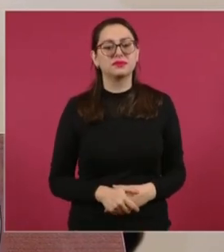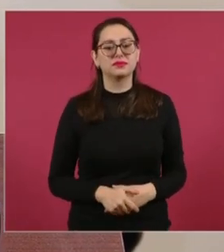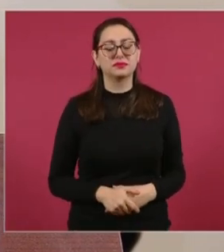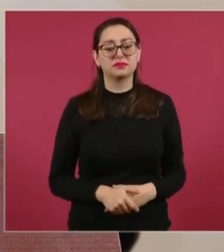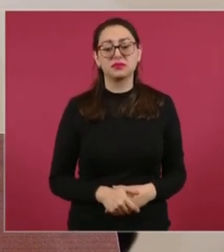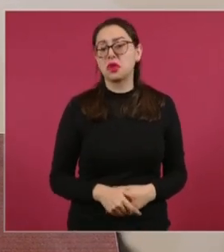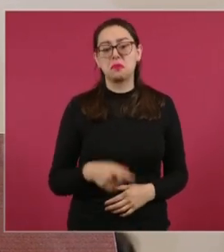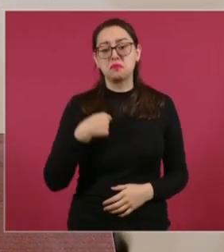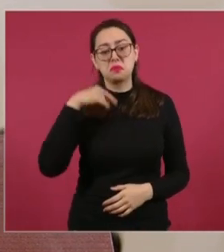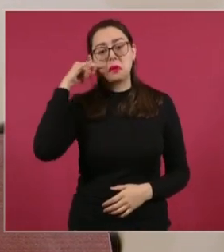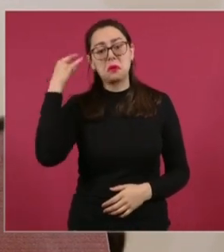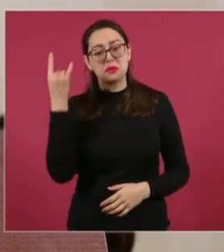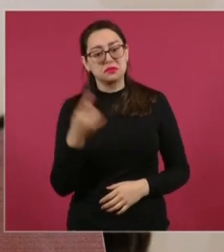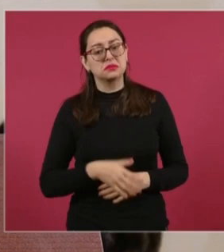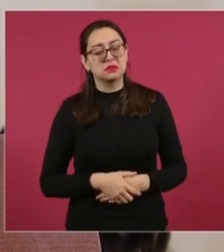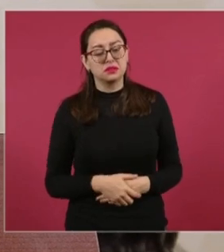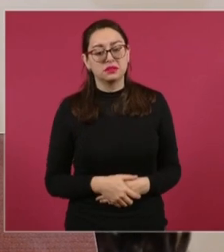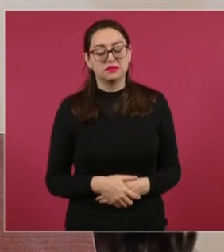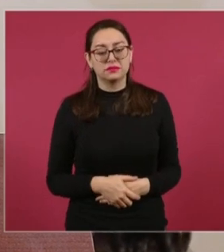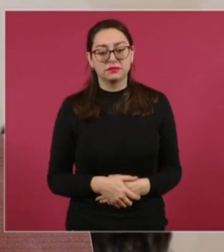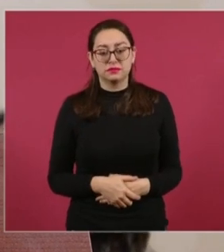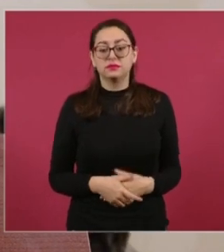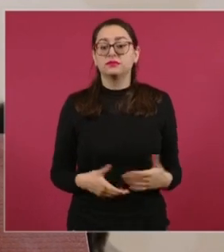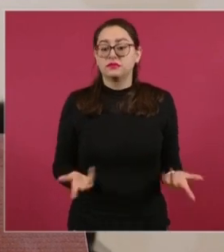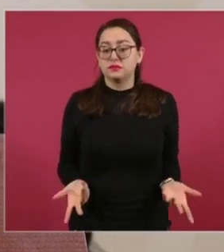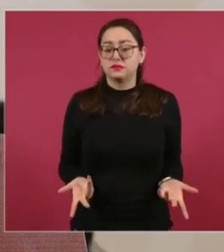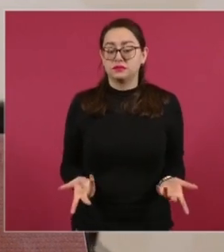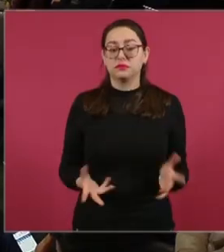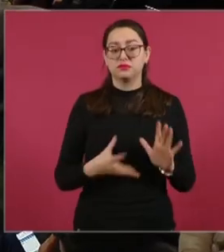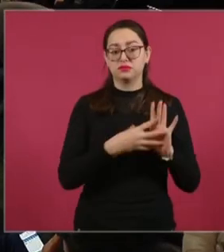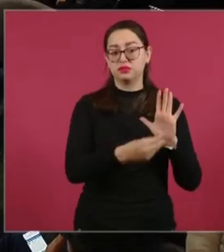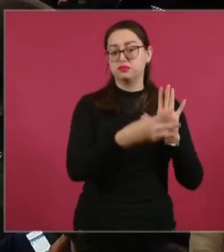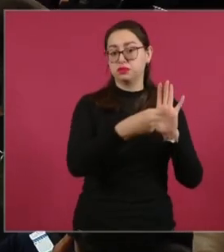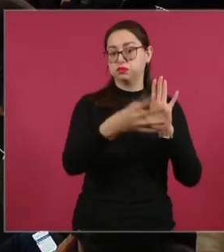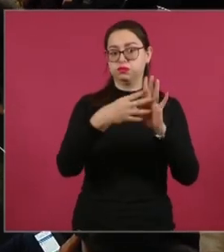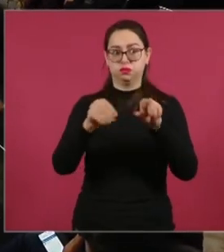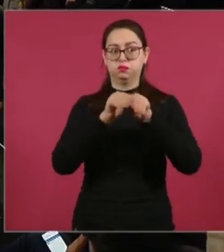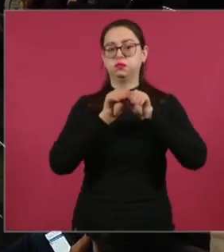No había yo visto eso. Y fue replicado por muchos otros aquí. Sí,